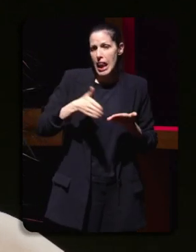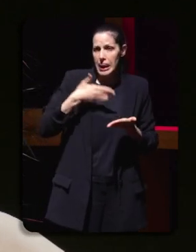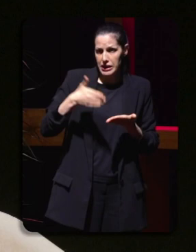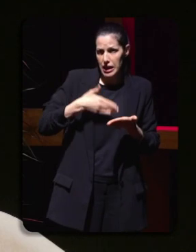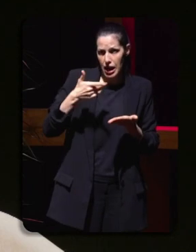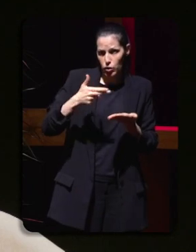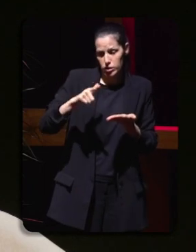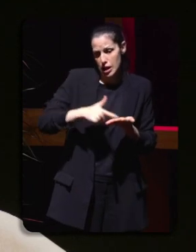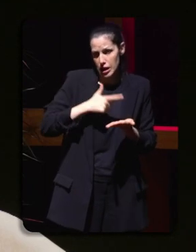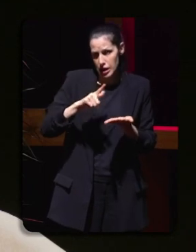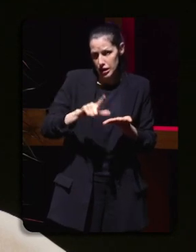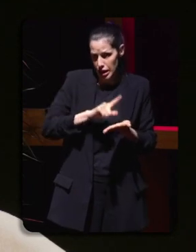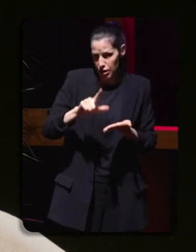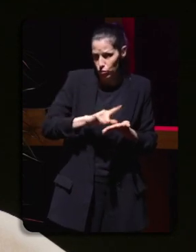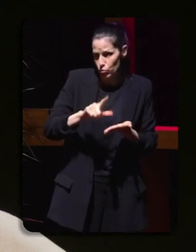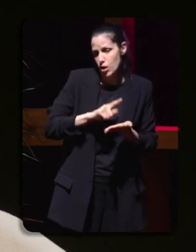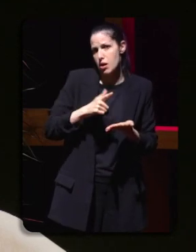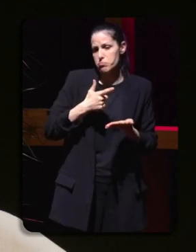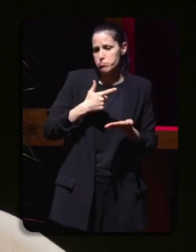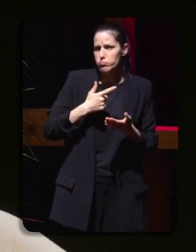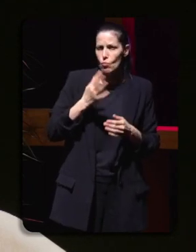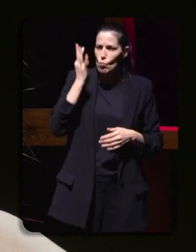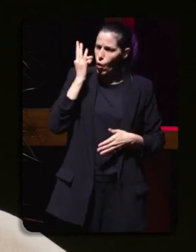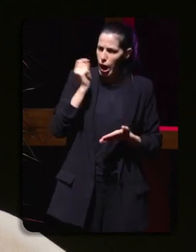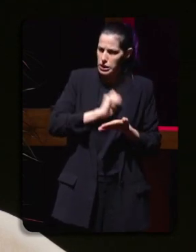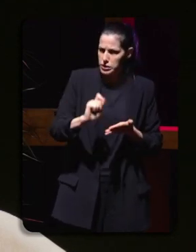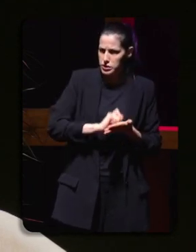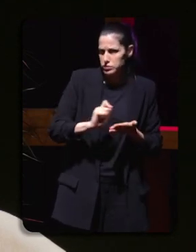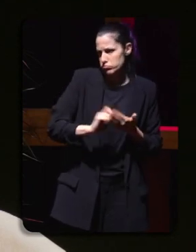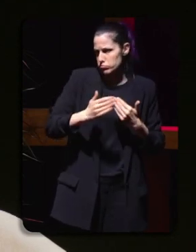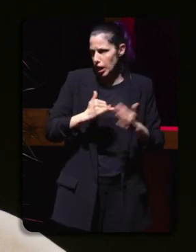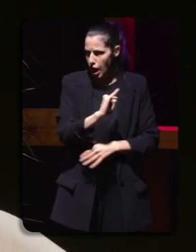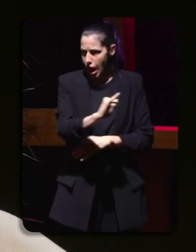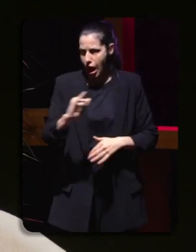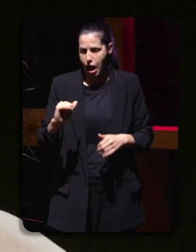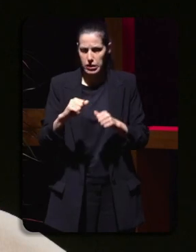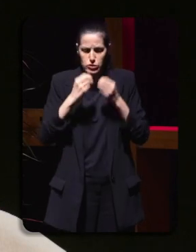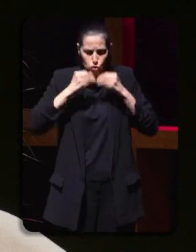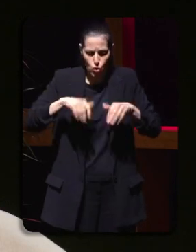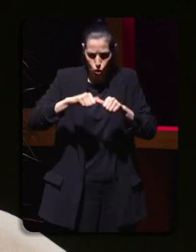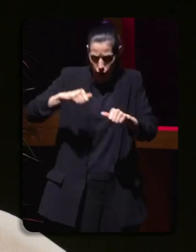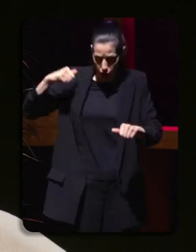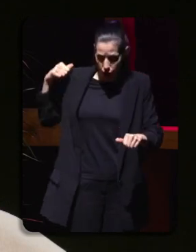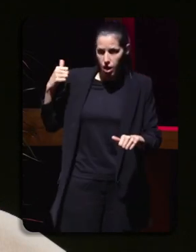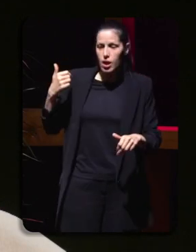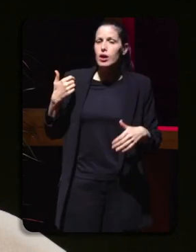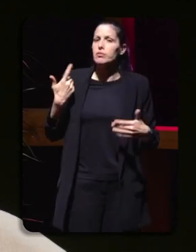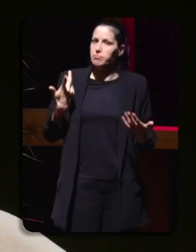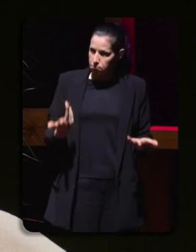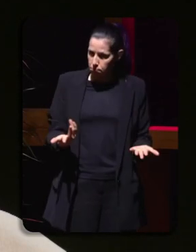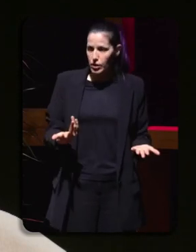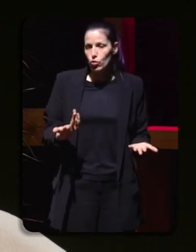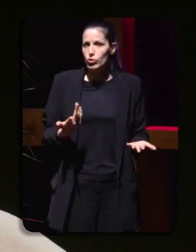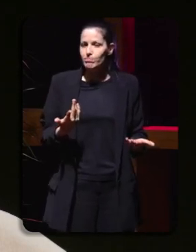las mujeres podíamos hemos podido escribir y hemos escrito durante toda la durante toda la historia A pesar